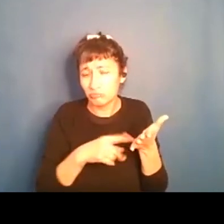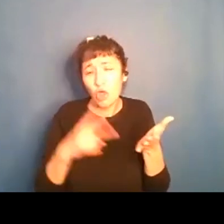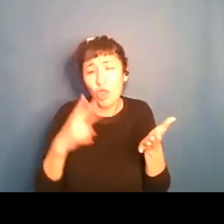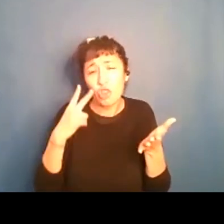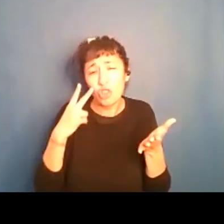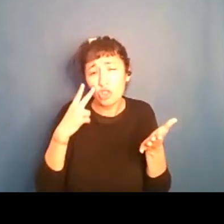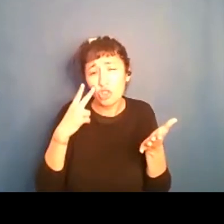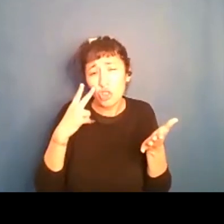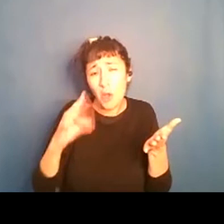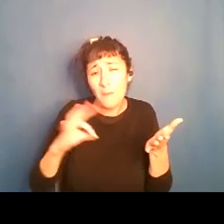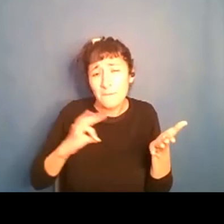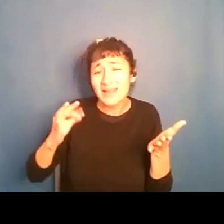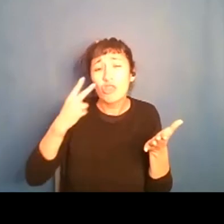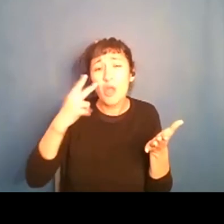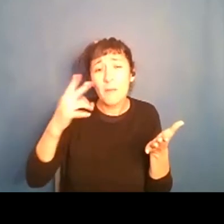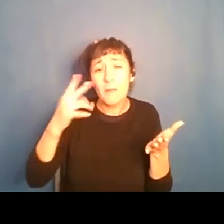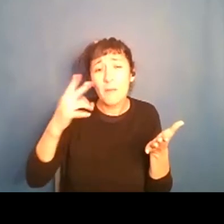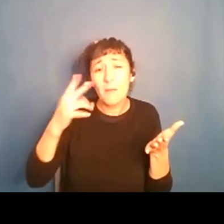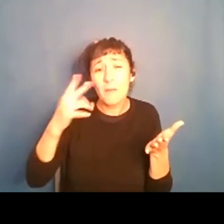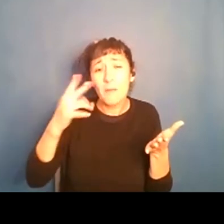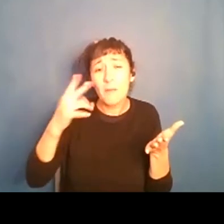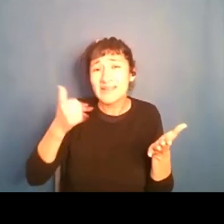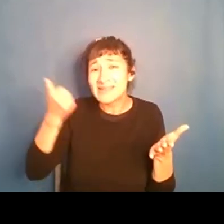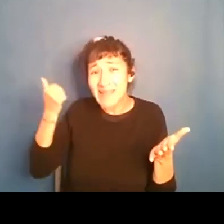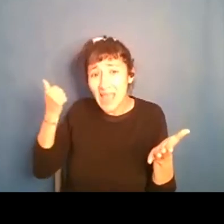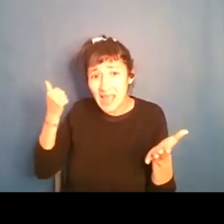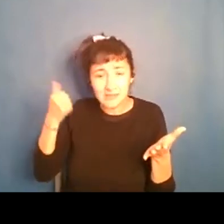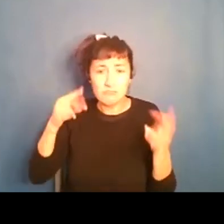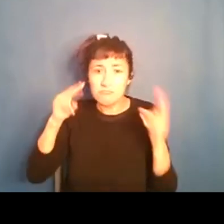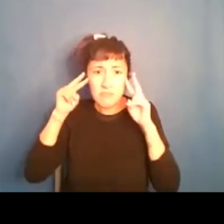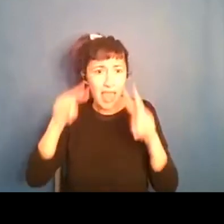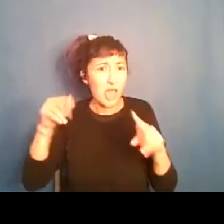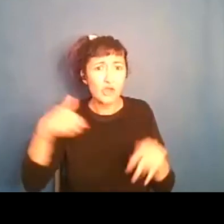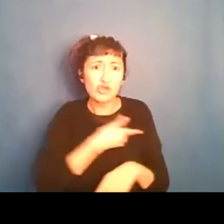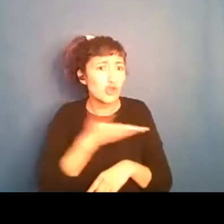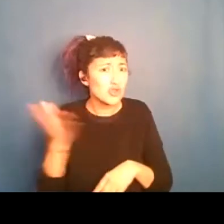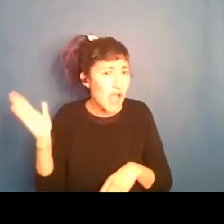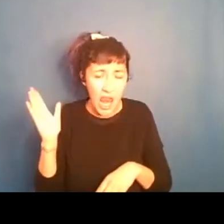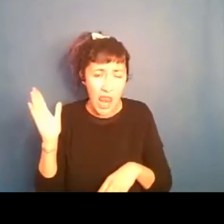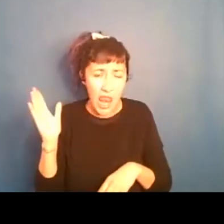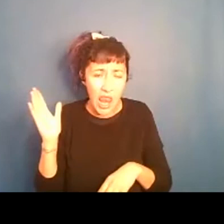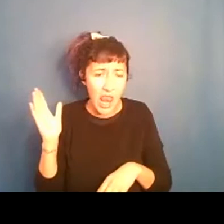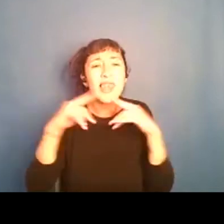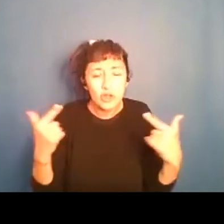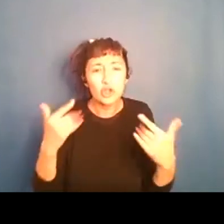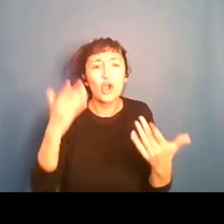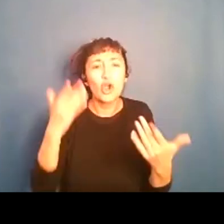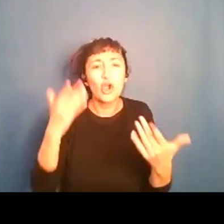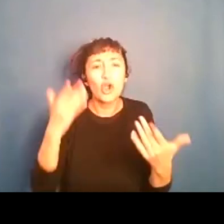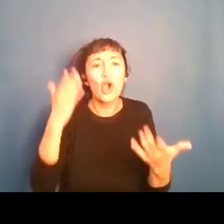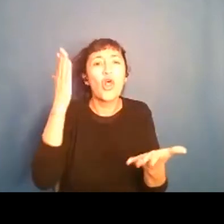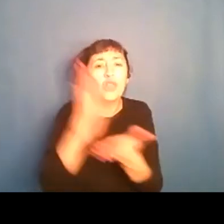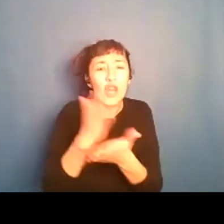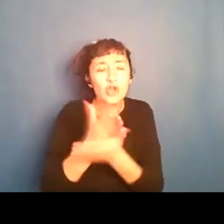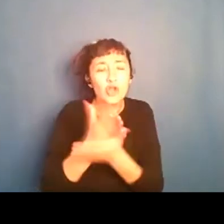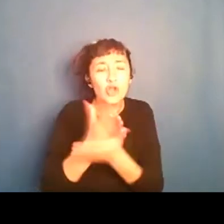fervormente la mirada social, la mirada de los derechos lingüísticos, los derechos humanos,